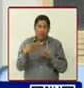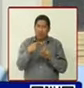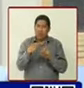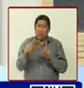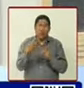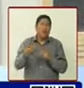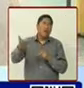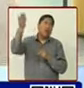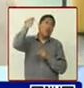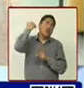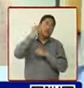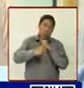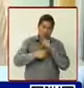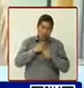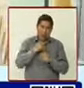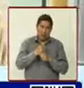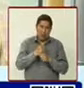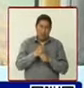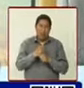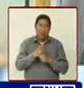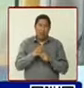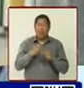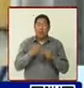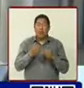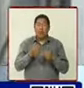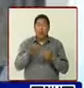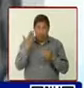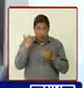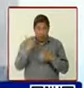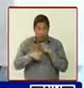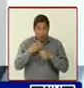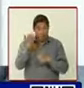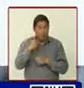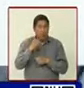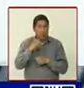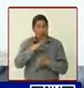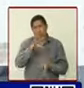tiene de la anterior gestión de 59 millones de litros.